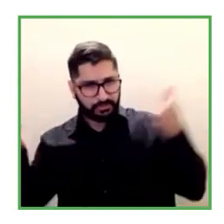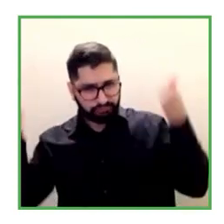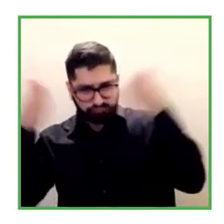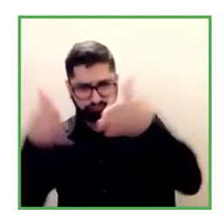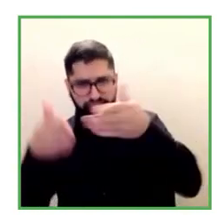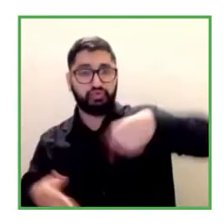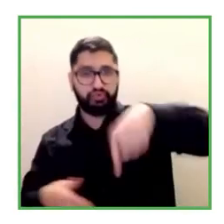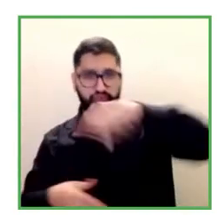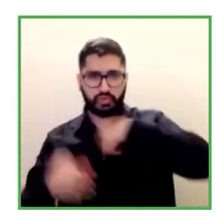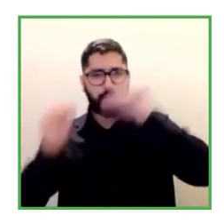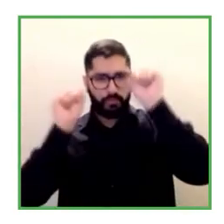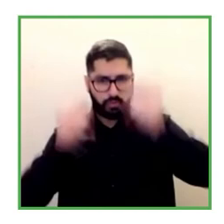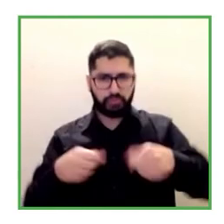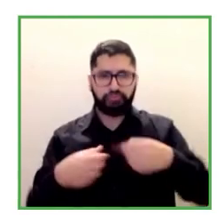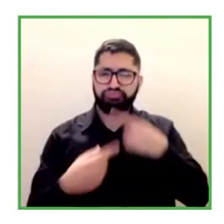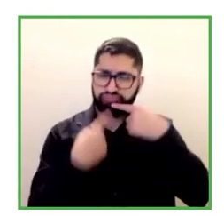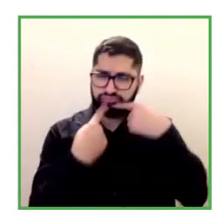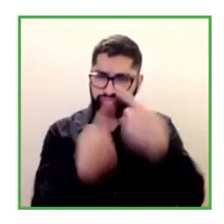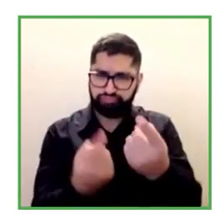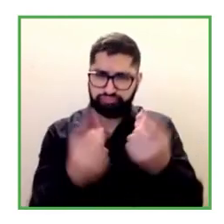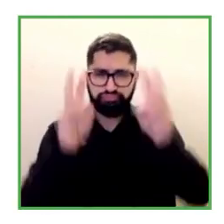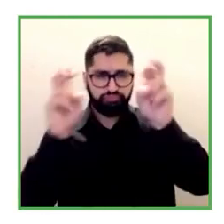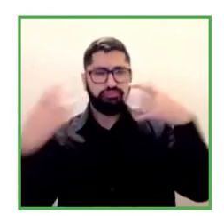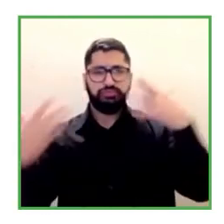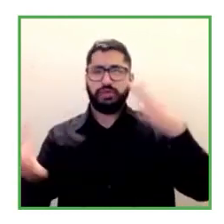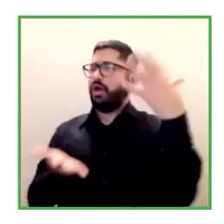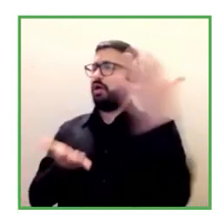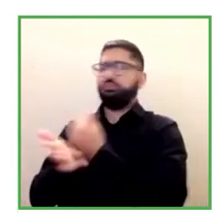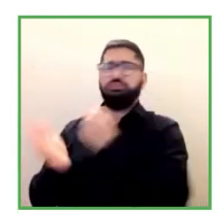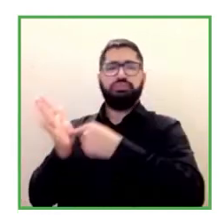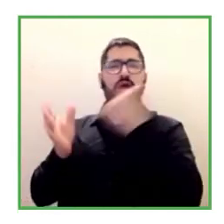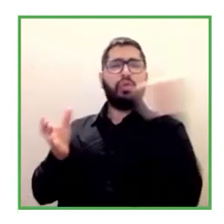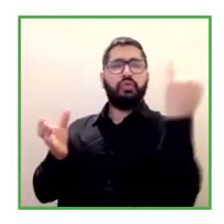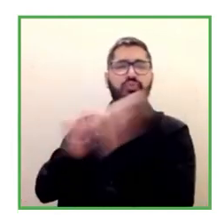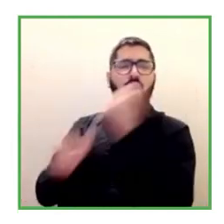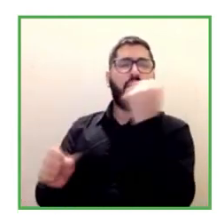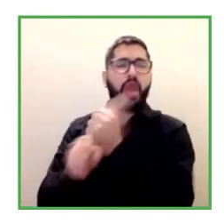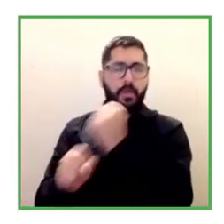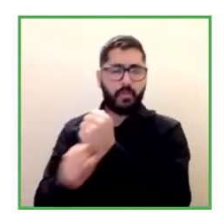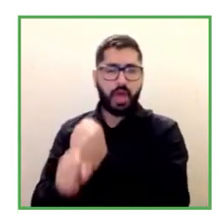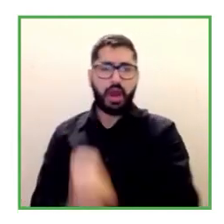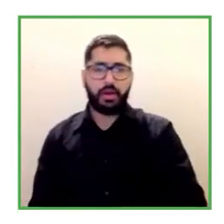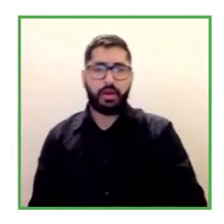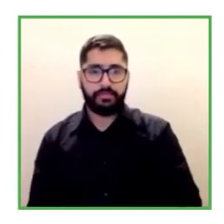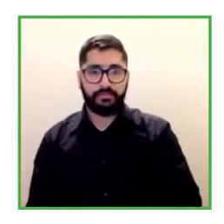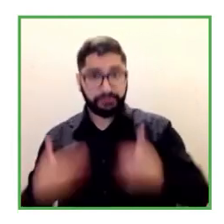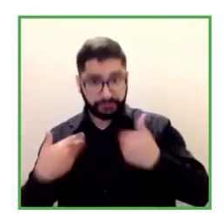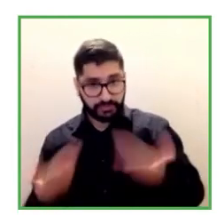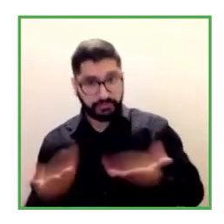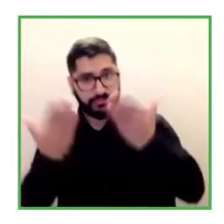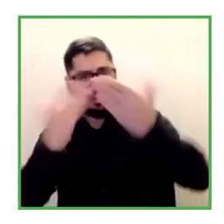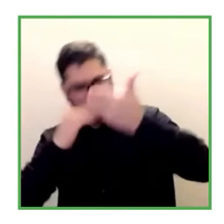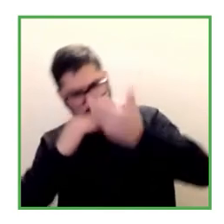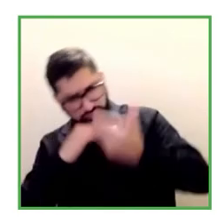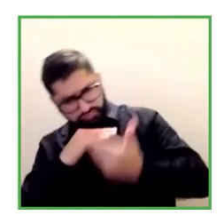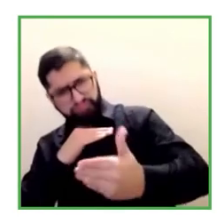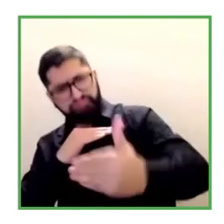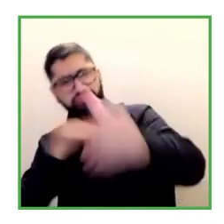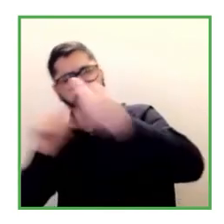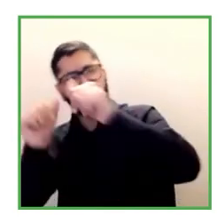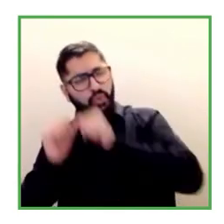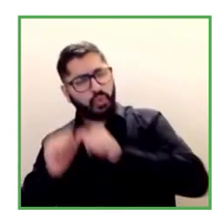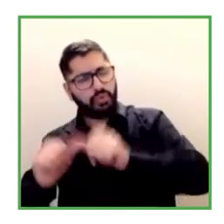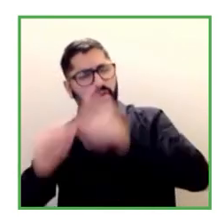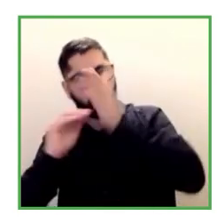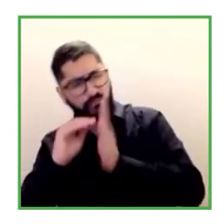hemos logrado inclusión laboral que llegue más allá de una simple contratación y permanezca en el